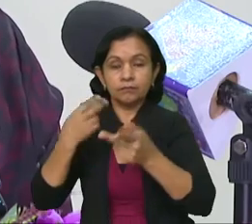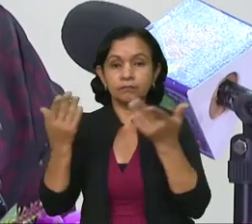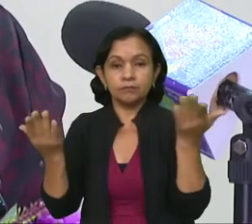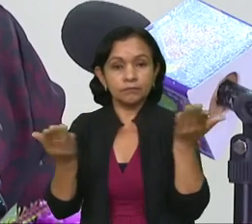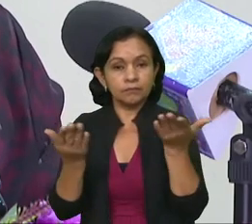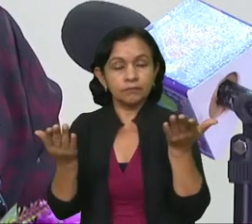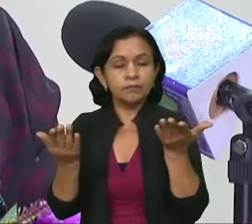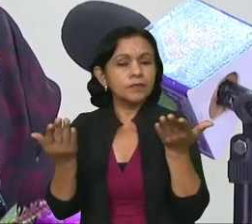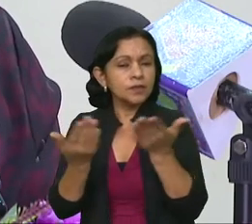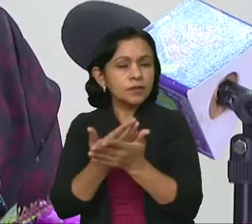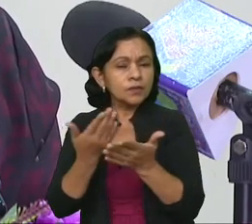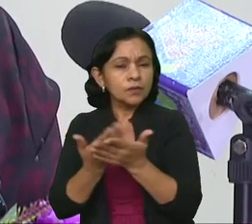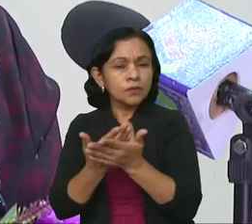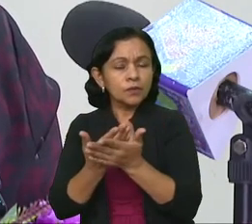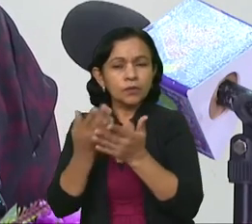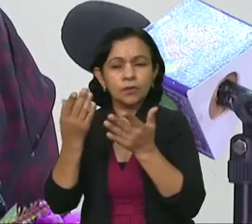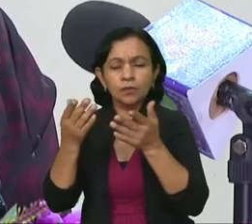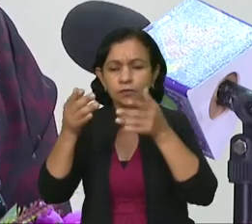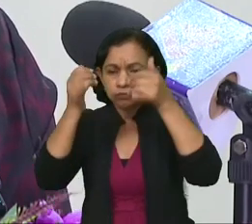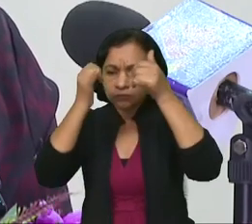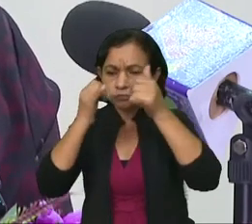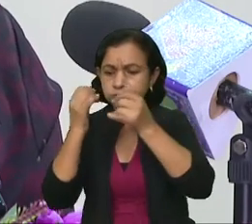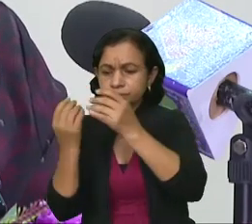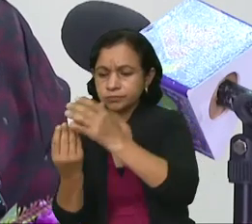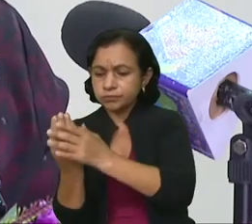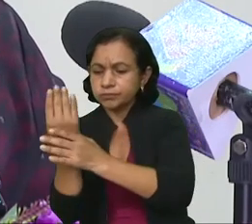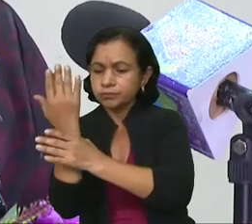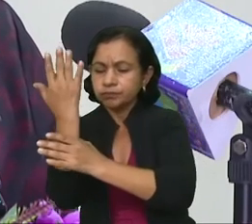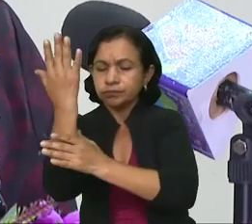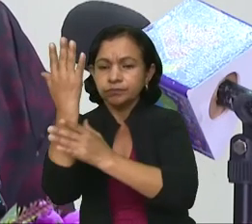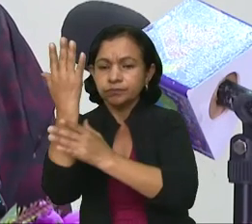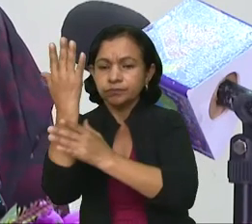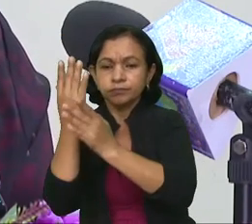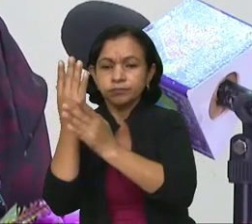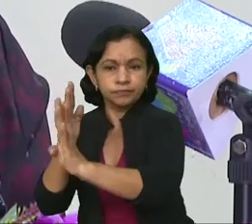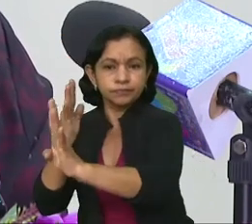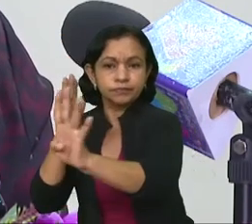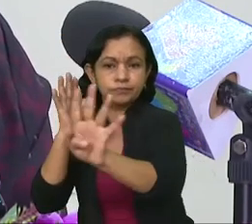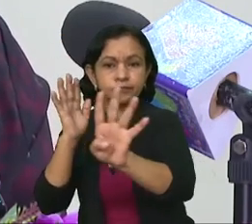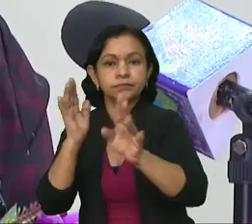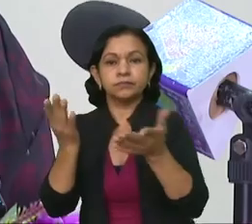sistemas silvopastoriles y agroforestales. Aquí llevamos un